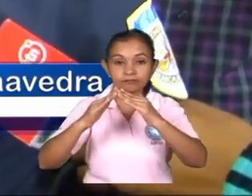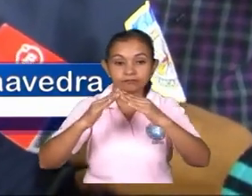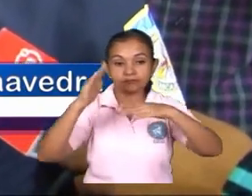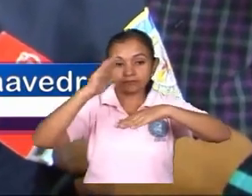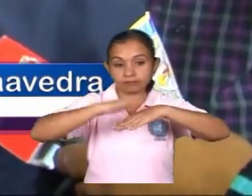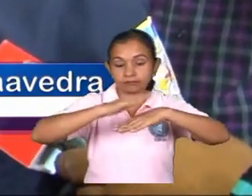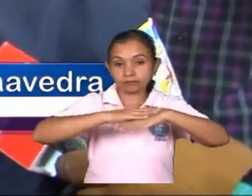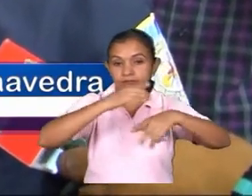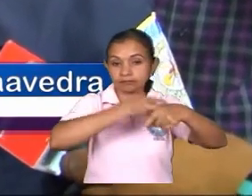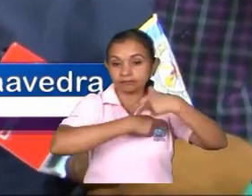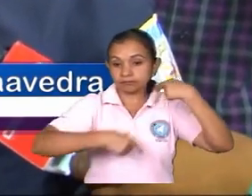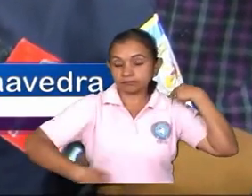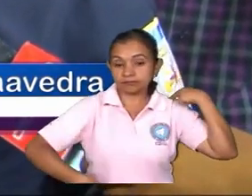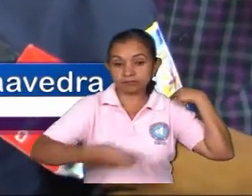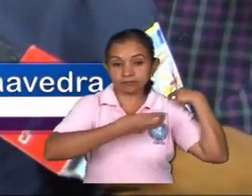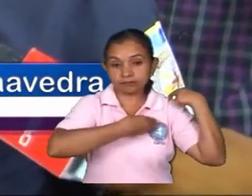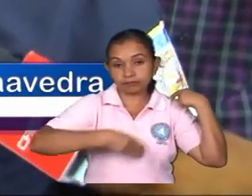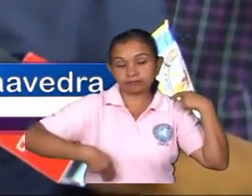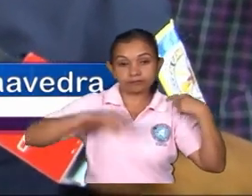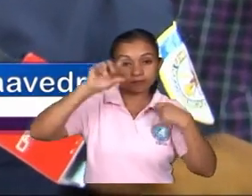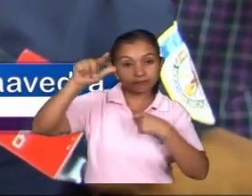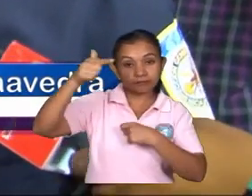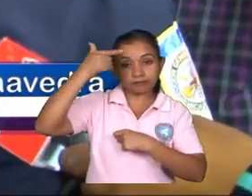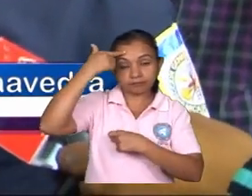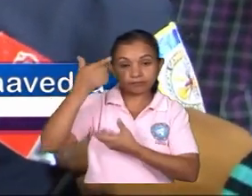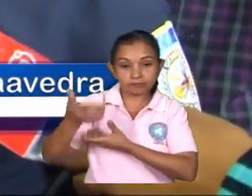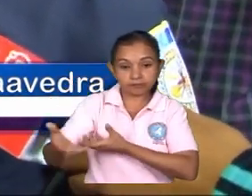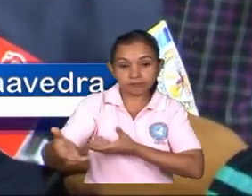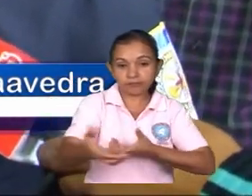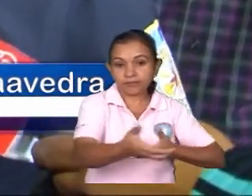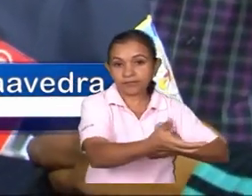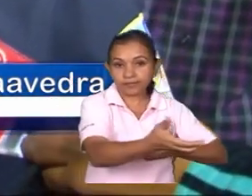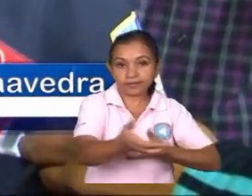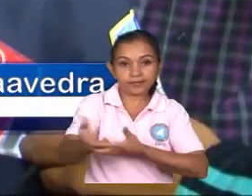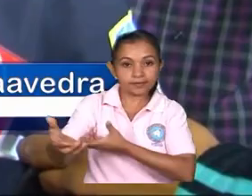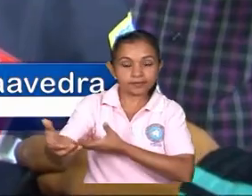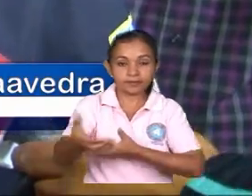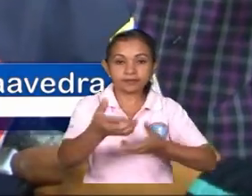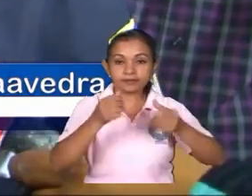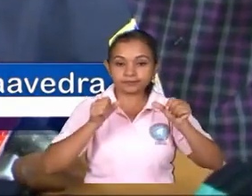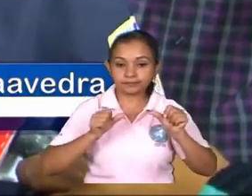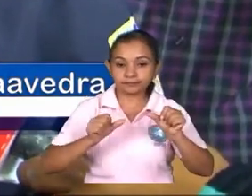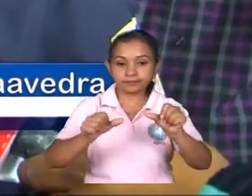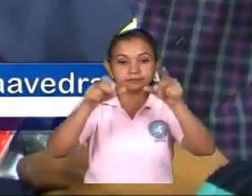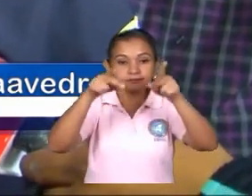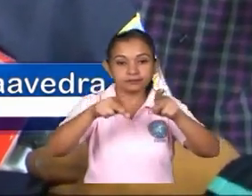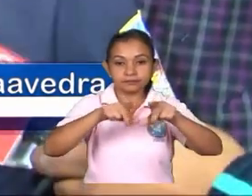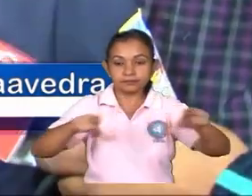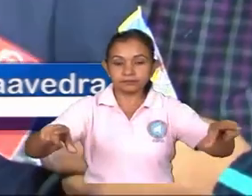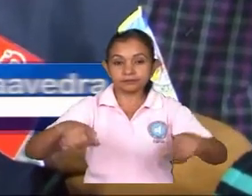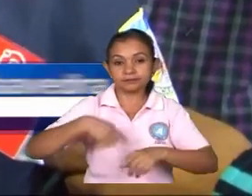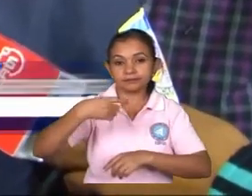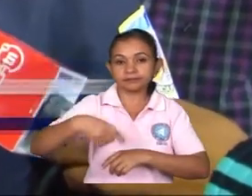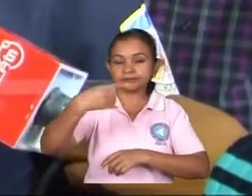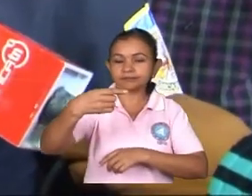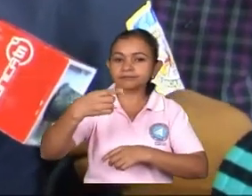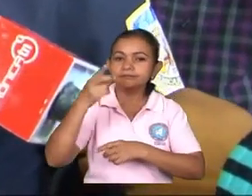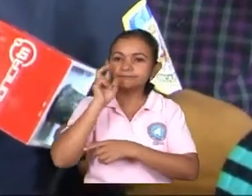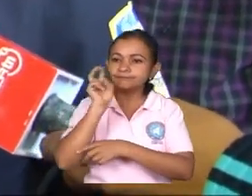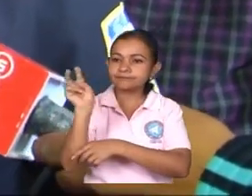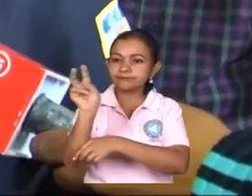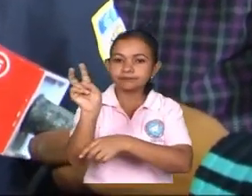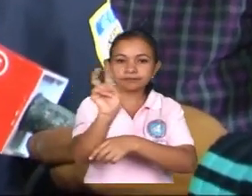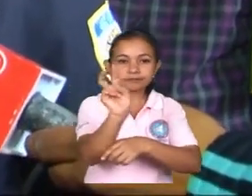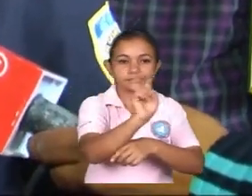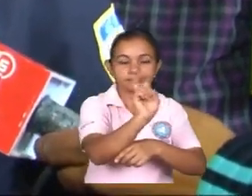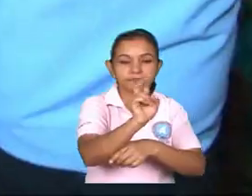la Presidencia a través del Ministerio de Gobernación y la Dirección General de Bomberos, estamos siguiendo el plan a diario. Nosotros venimos a hacer las inspecciones aquí,